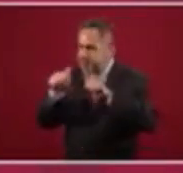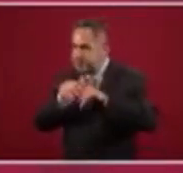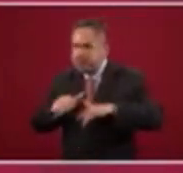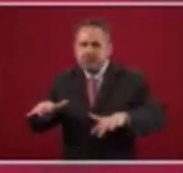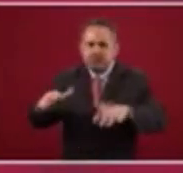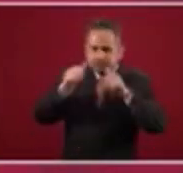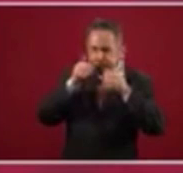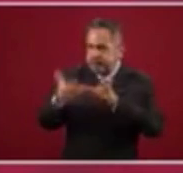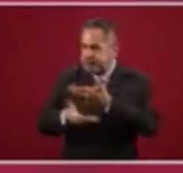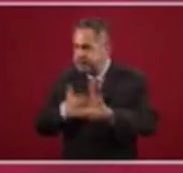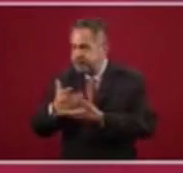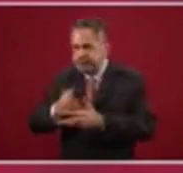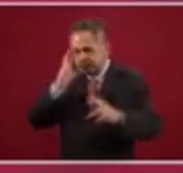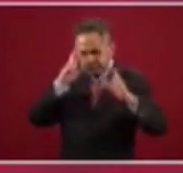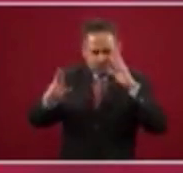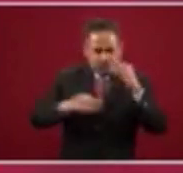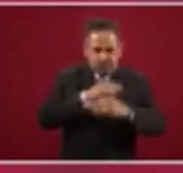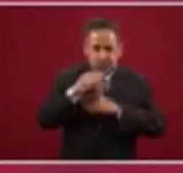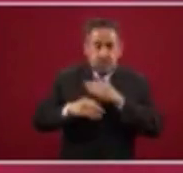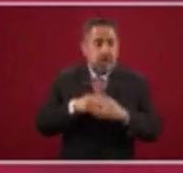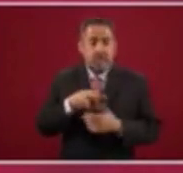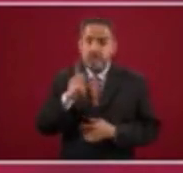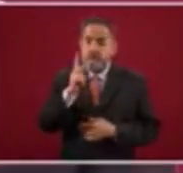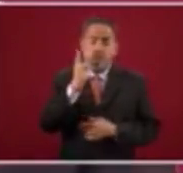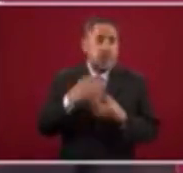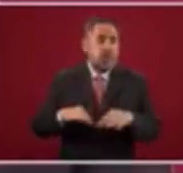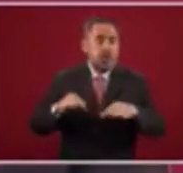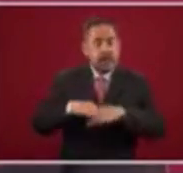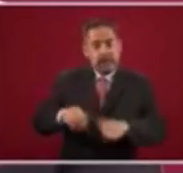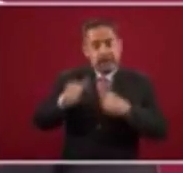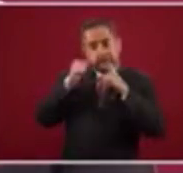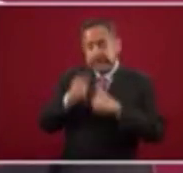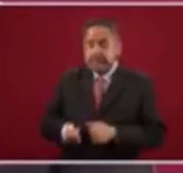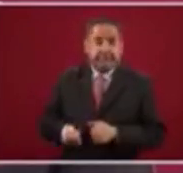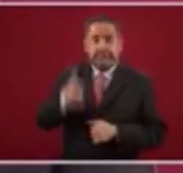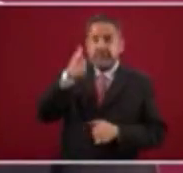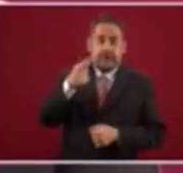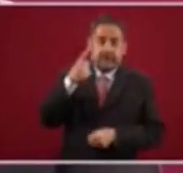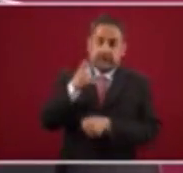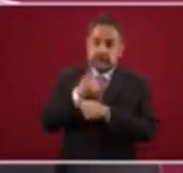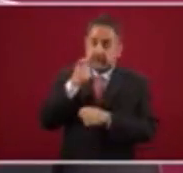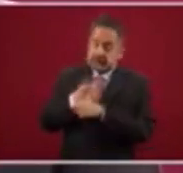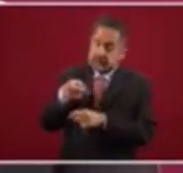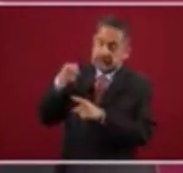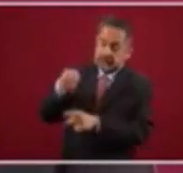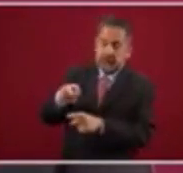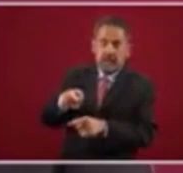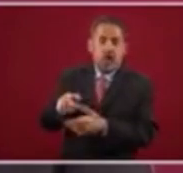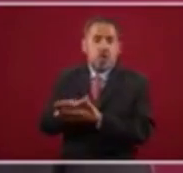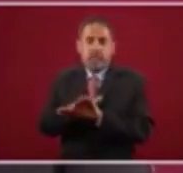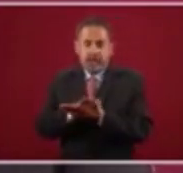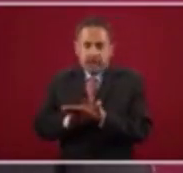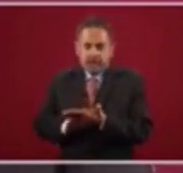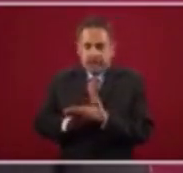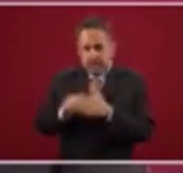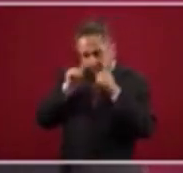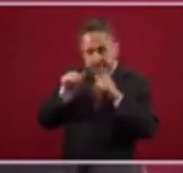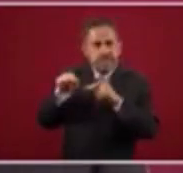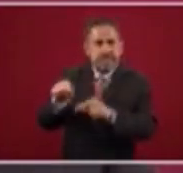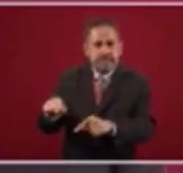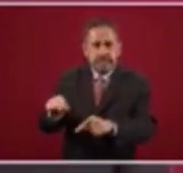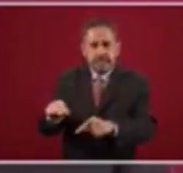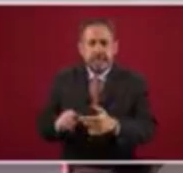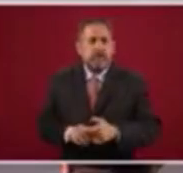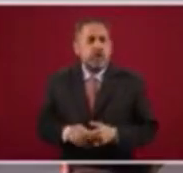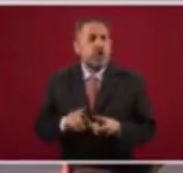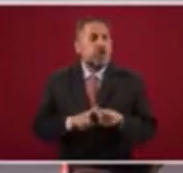todos, para respetar a todos, pero para darle preferencia a la gente humilde. Entonces, ¿dónde está